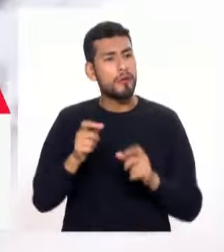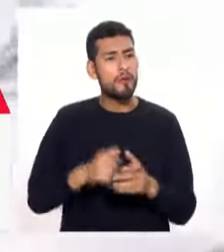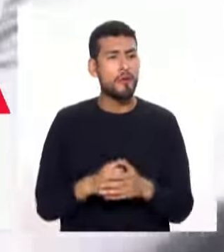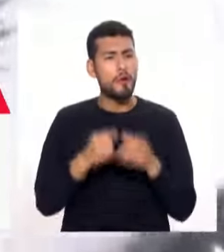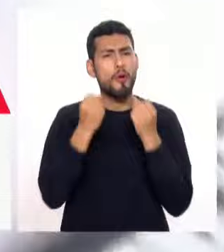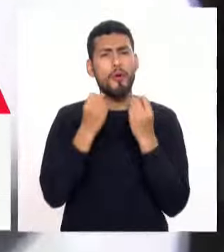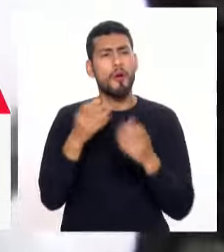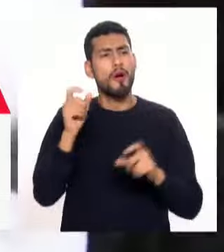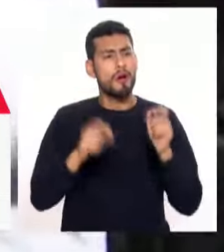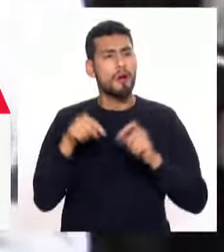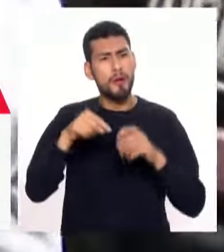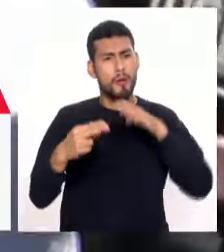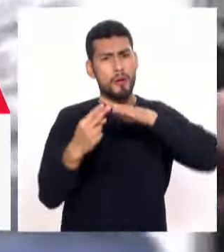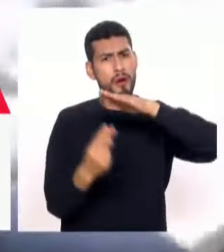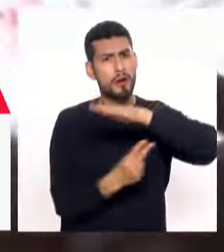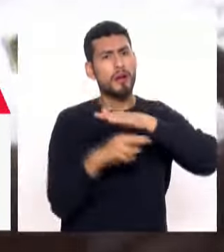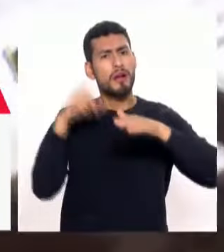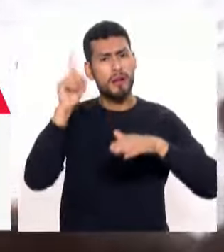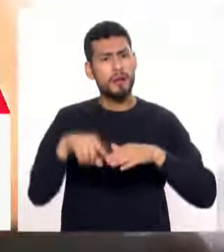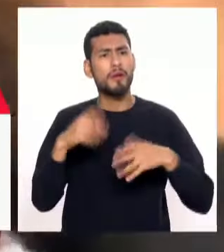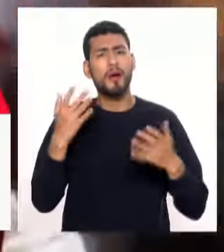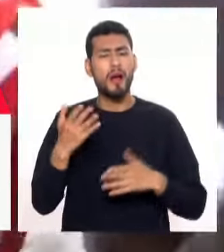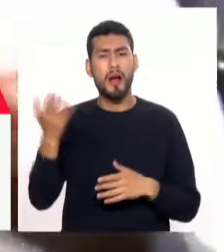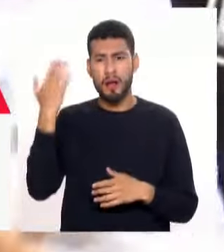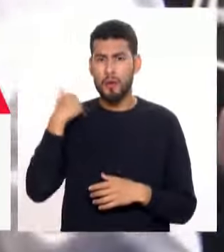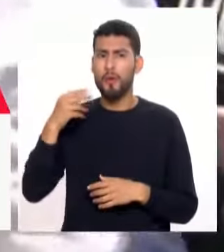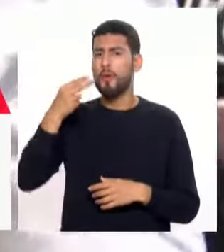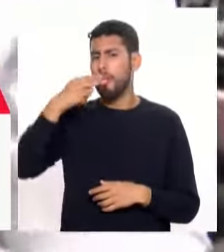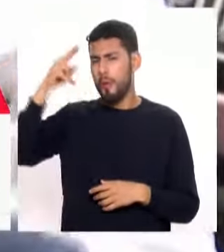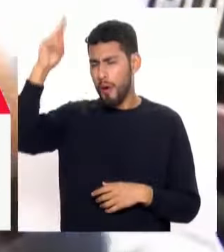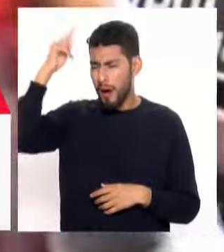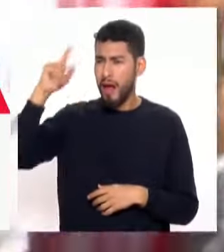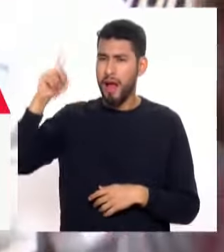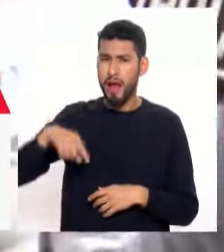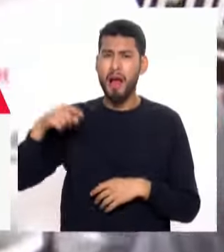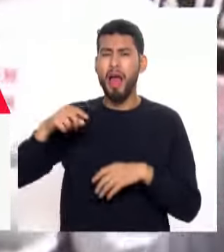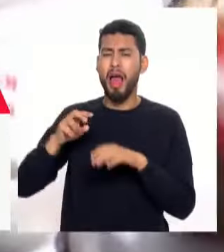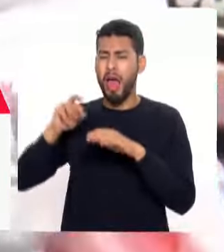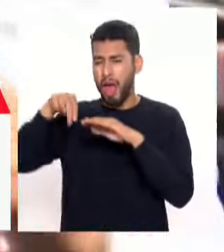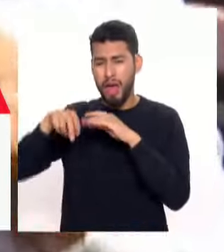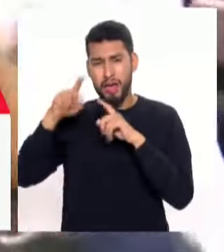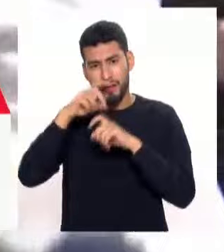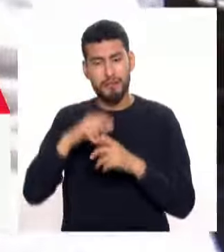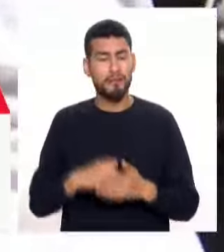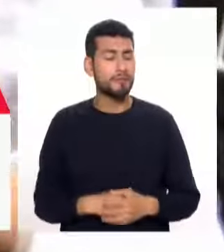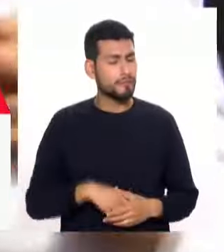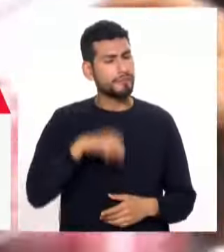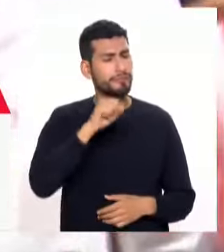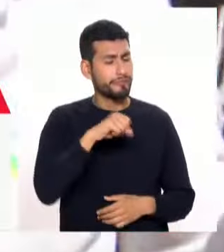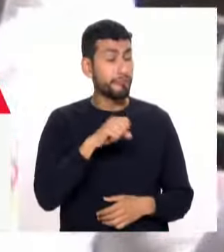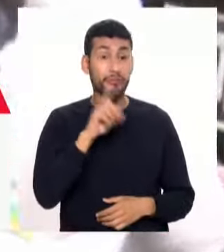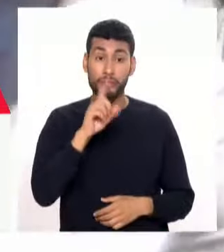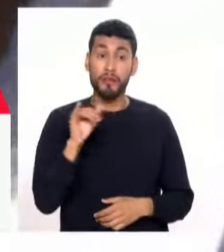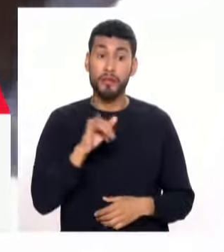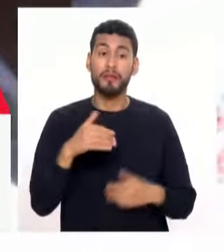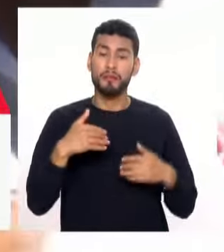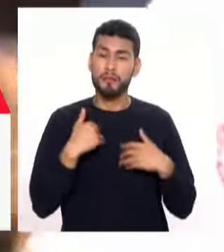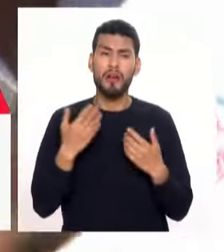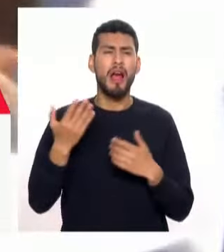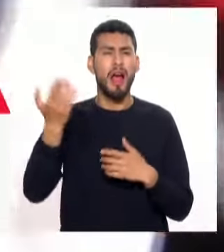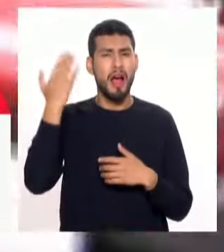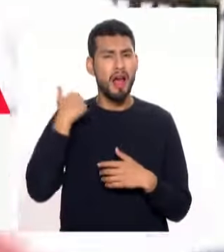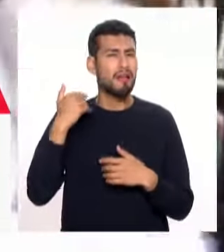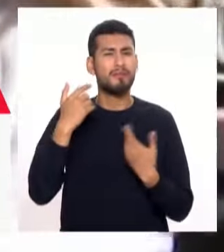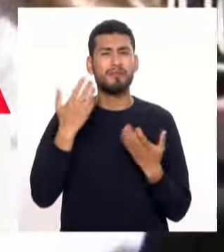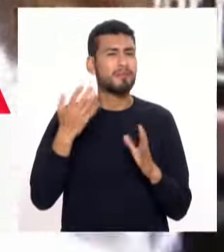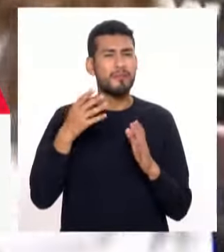Muchos antes de este puente tenían que cruzar, al igual como hacían en Huánuco, arriesgando su vida. Sí, no solamente eso, sino de manera artesanal,